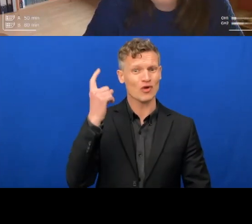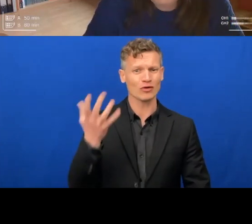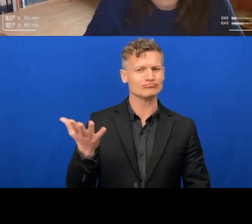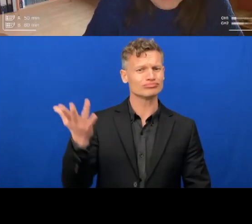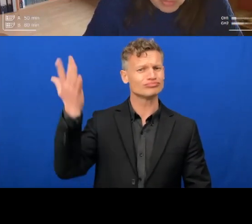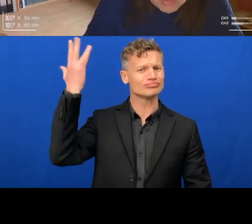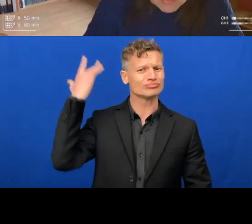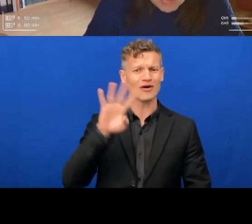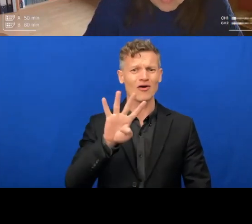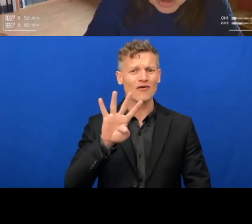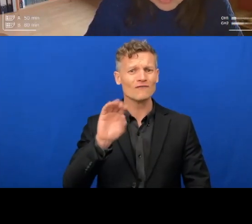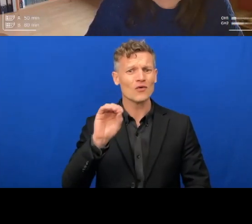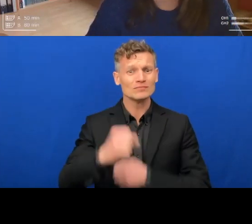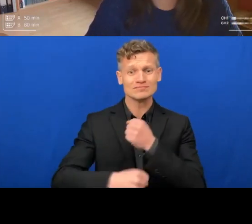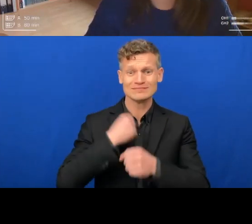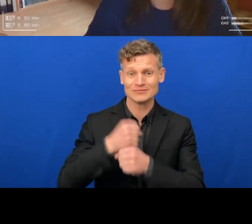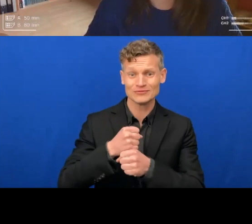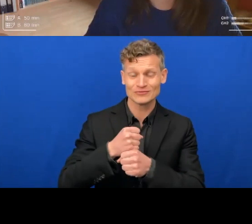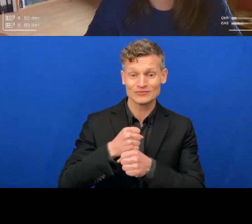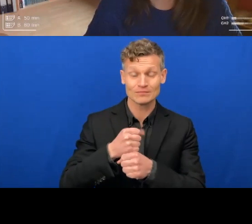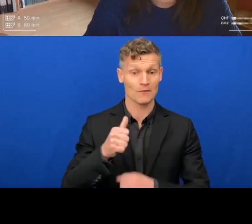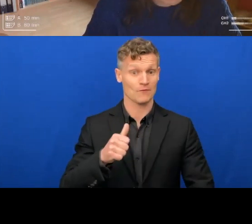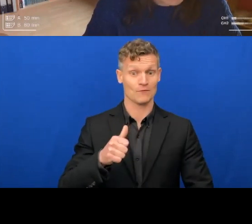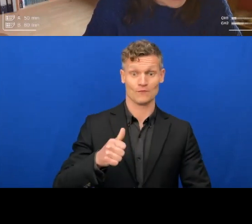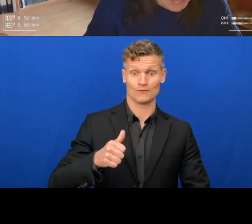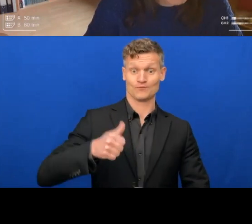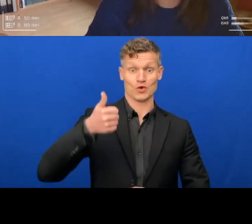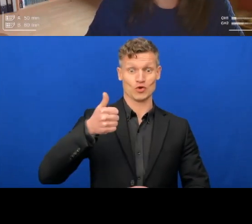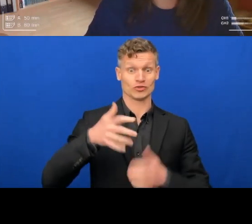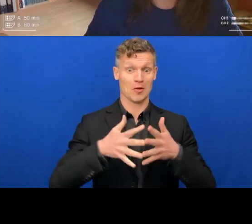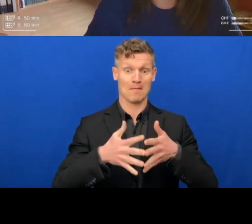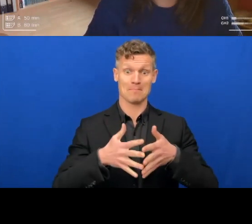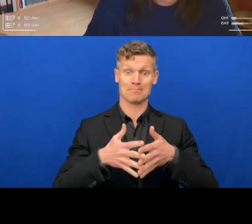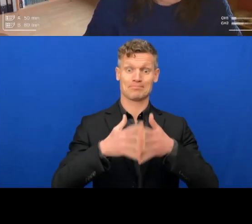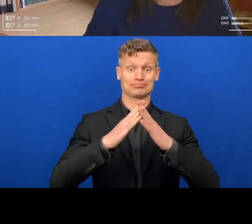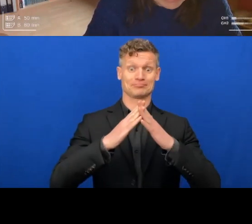años, cuando el primer